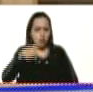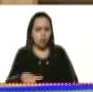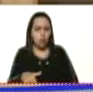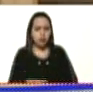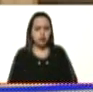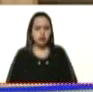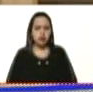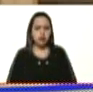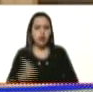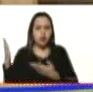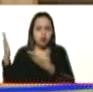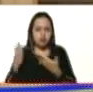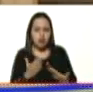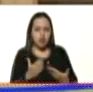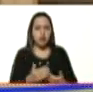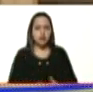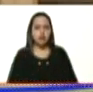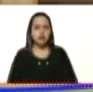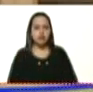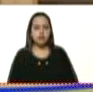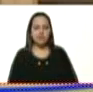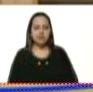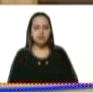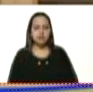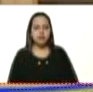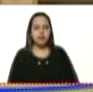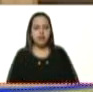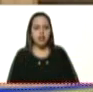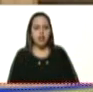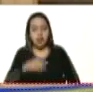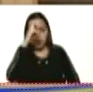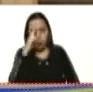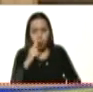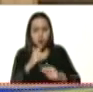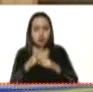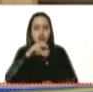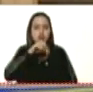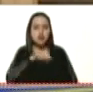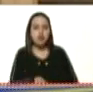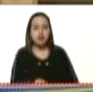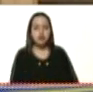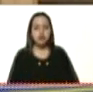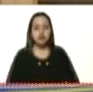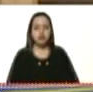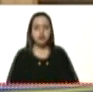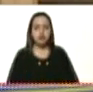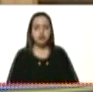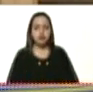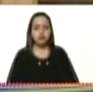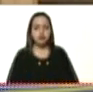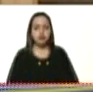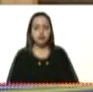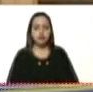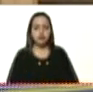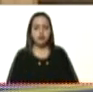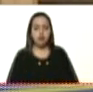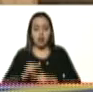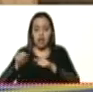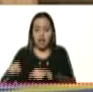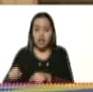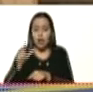donde hemos traído en justo reconocimiento histórico a este